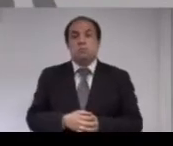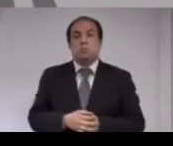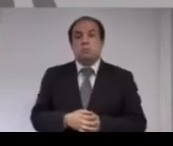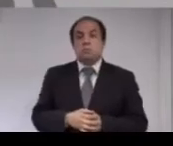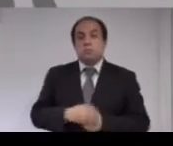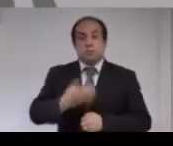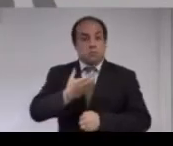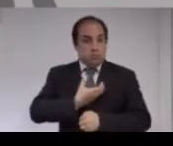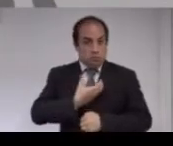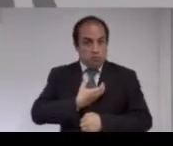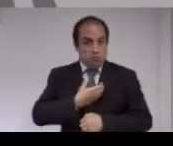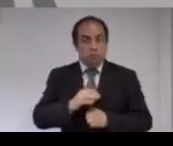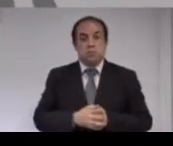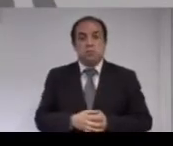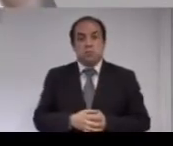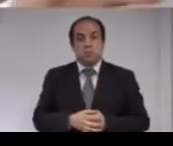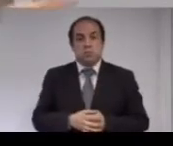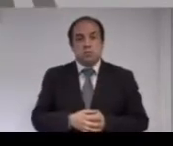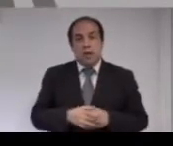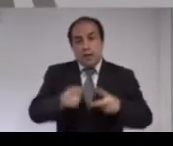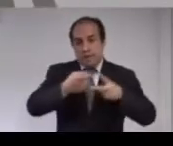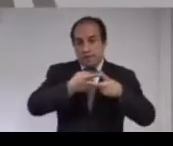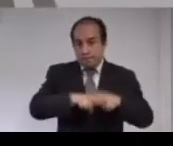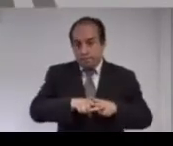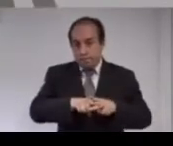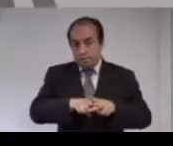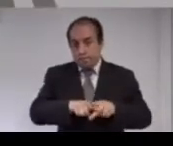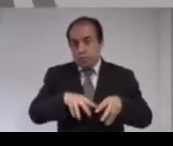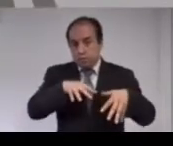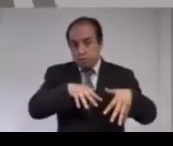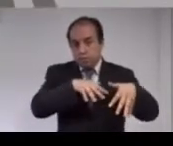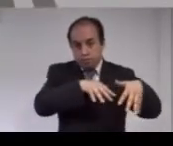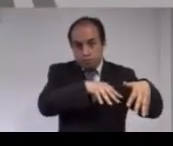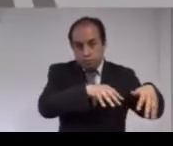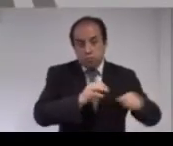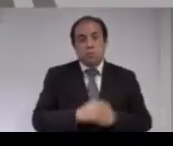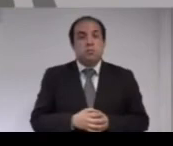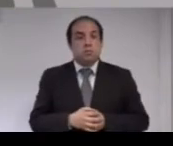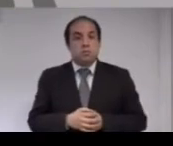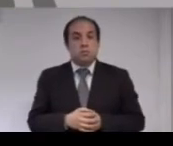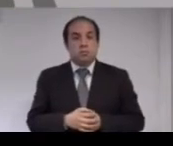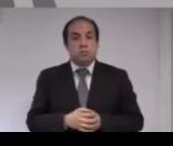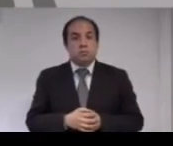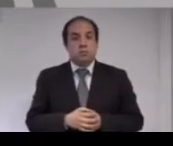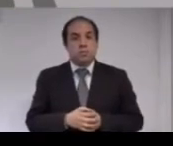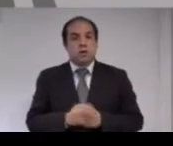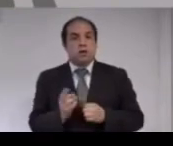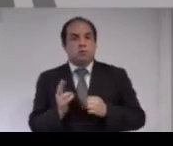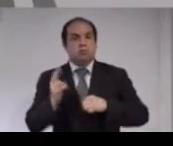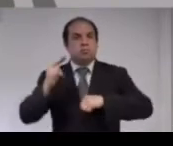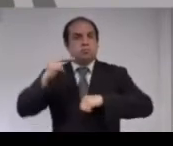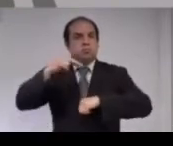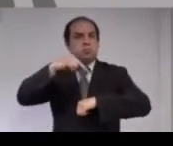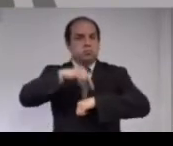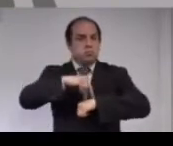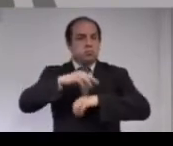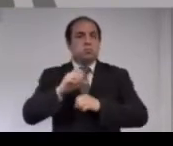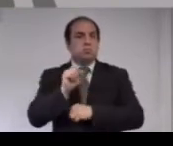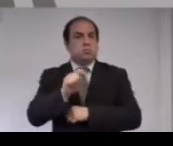desde el Zócalo, desde el inicio de la manifestación por Monumento a la Revolución. Hubo por ahí